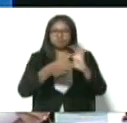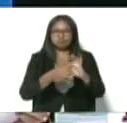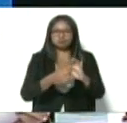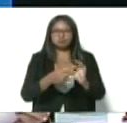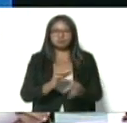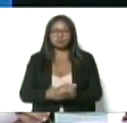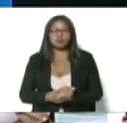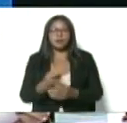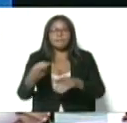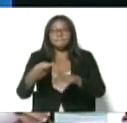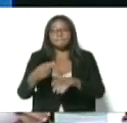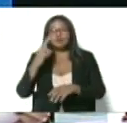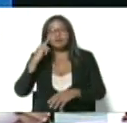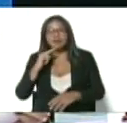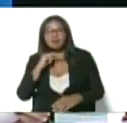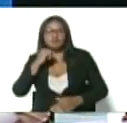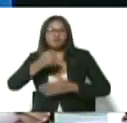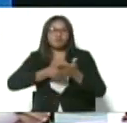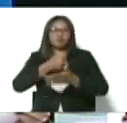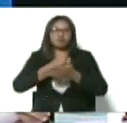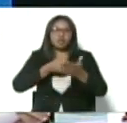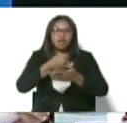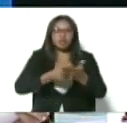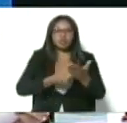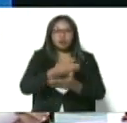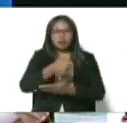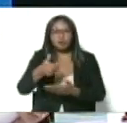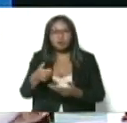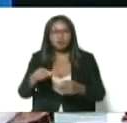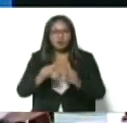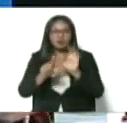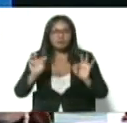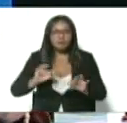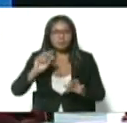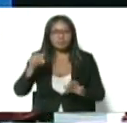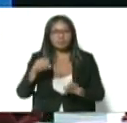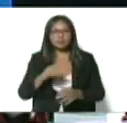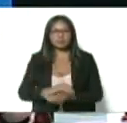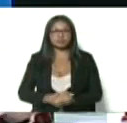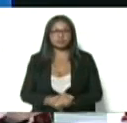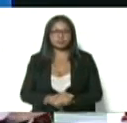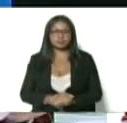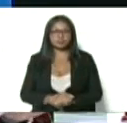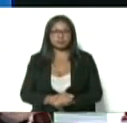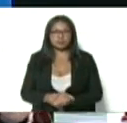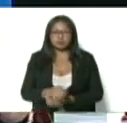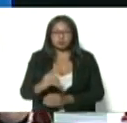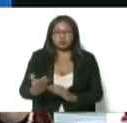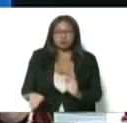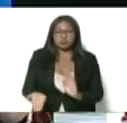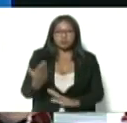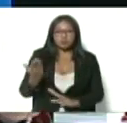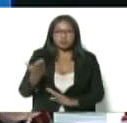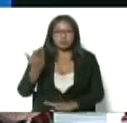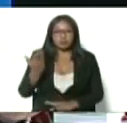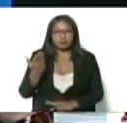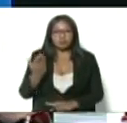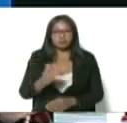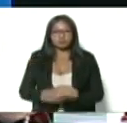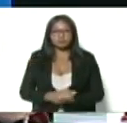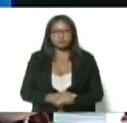bolivariano luchando contra este flagelo y es muy importante mi